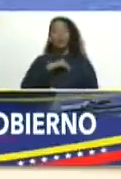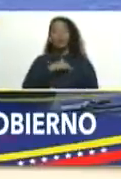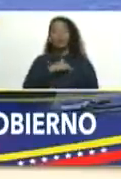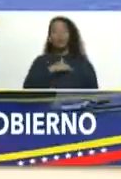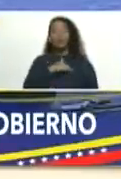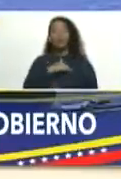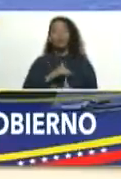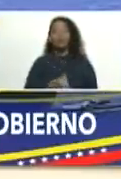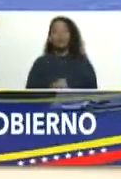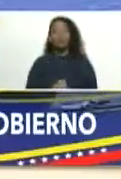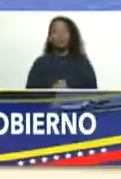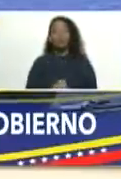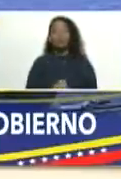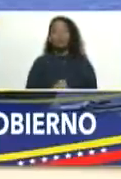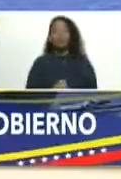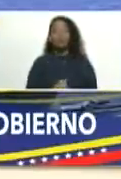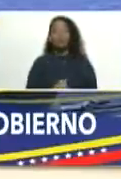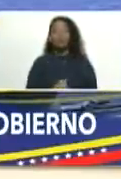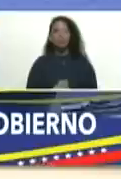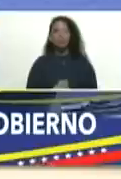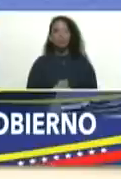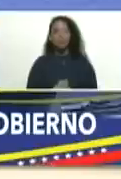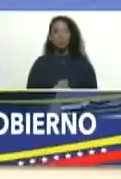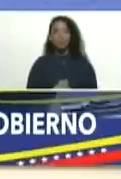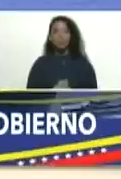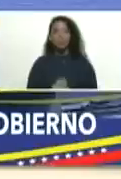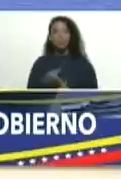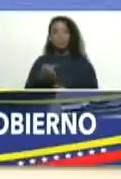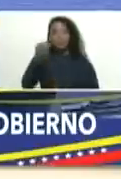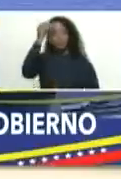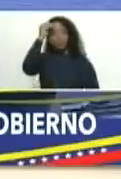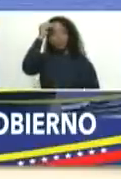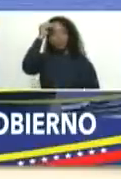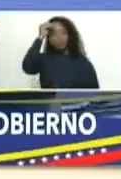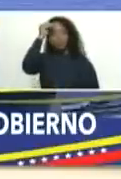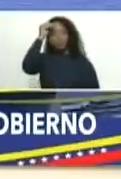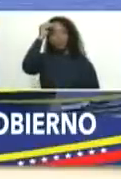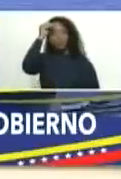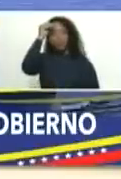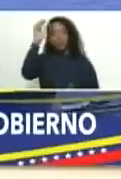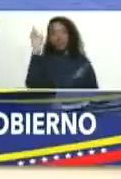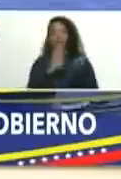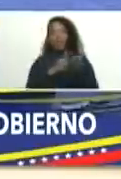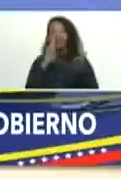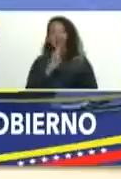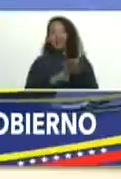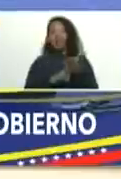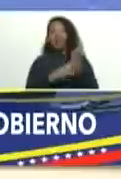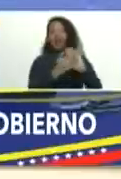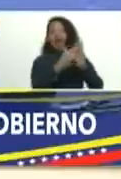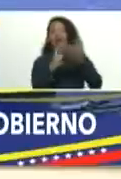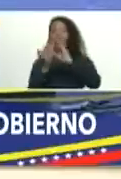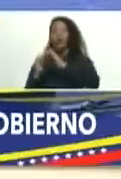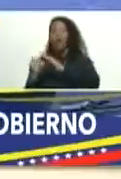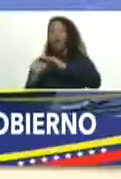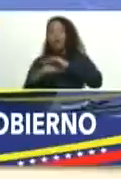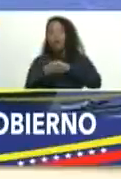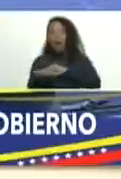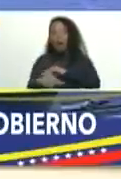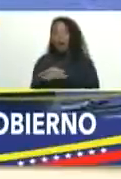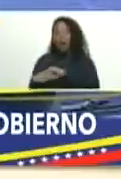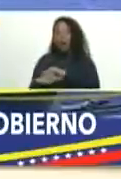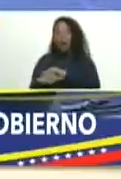arrancamos con el conocimiento de la realidad de base, priorizando